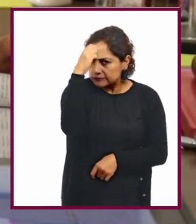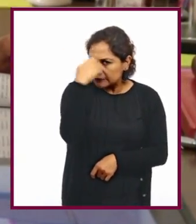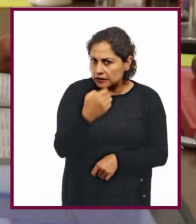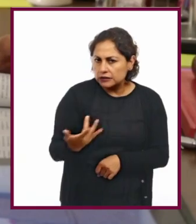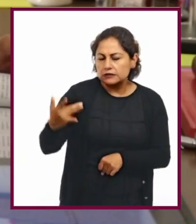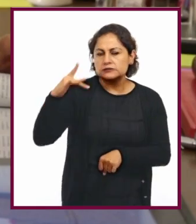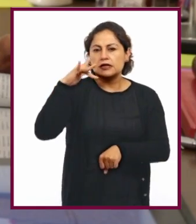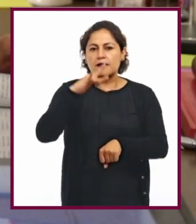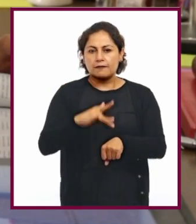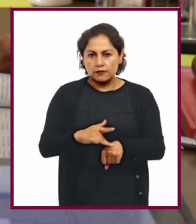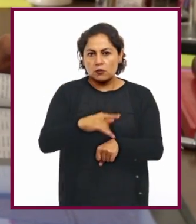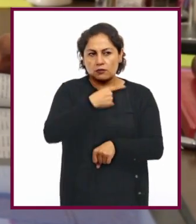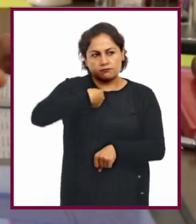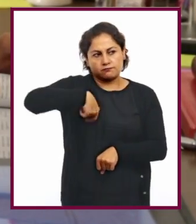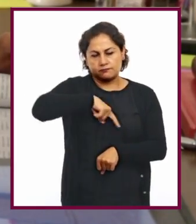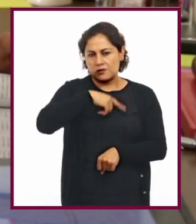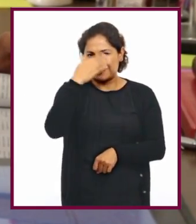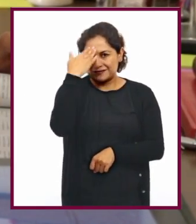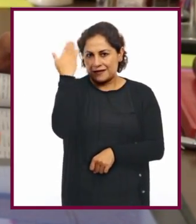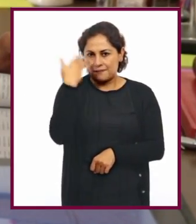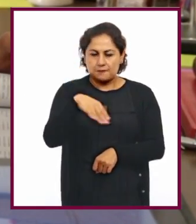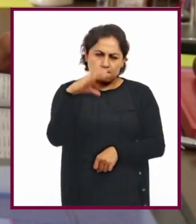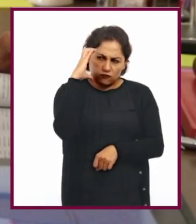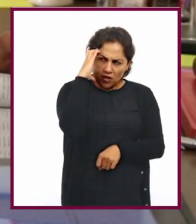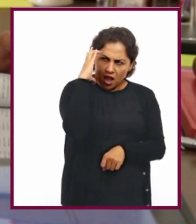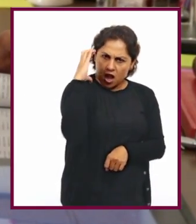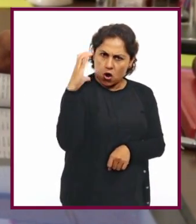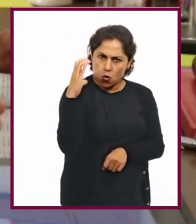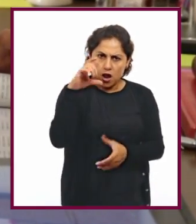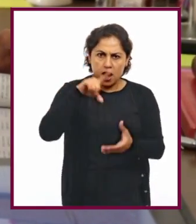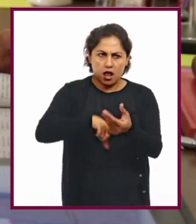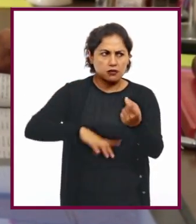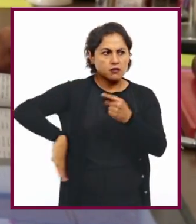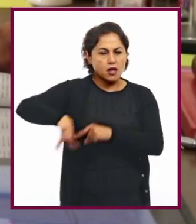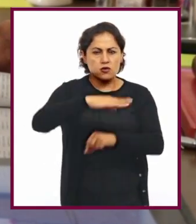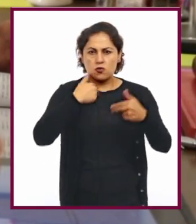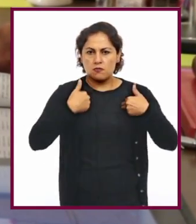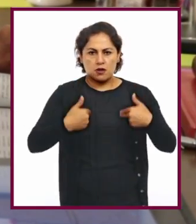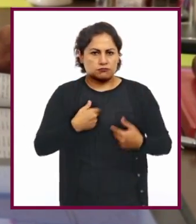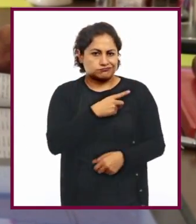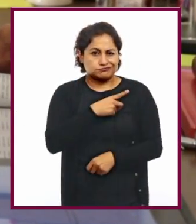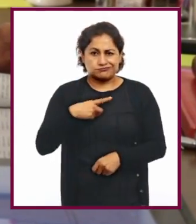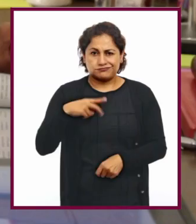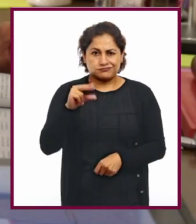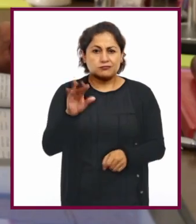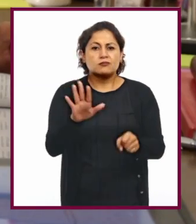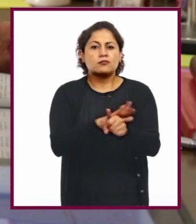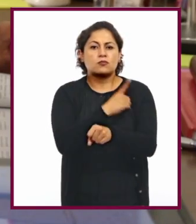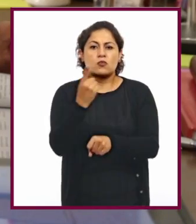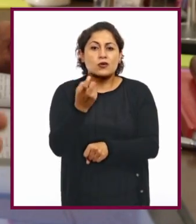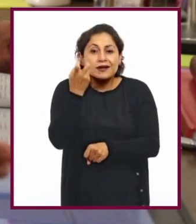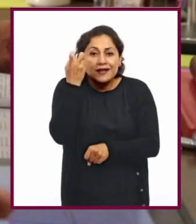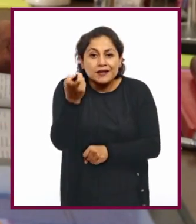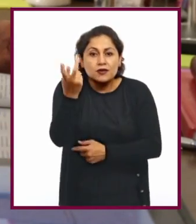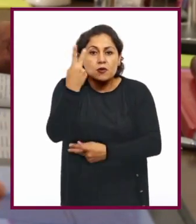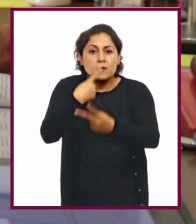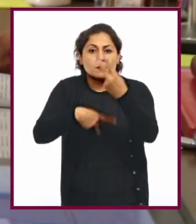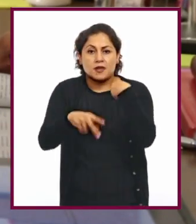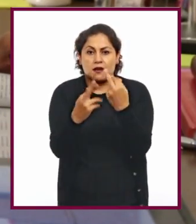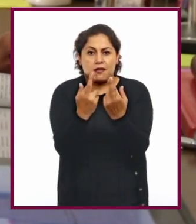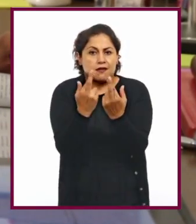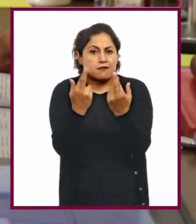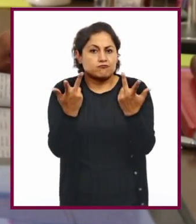misma, todos podemos concluir que la crueldad no debería tener lugar entre los seres humanos, tan solo porque nos lleva a